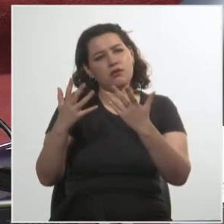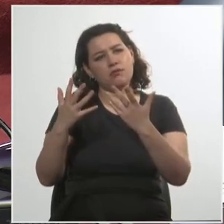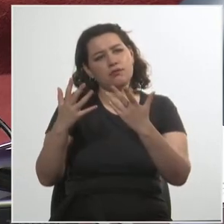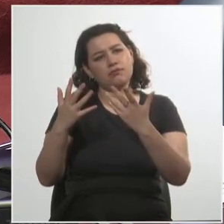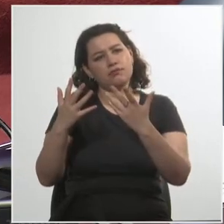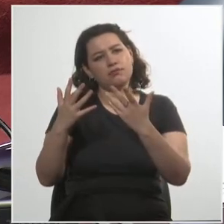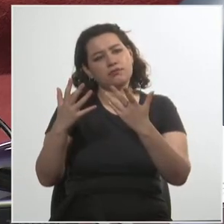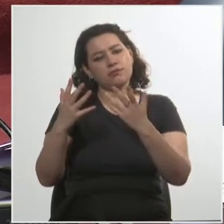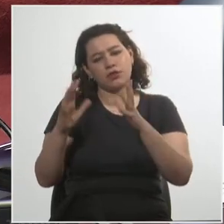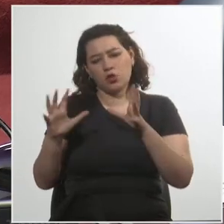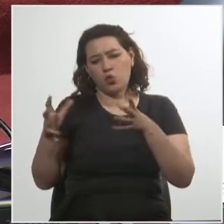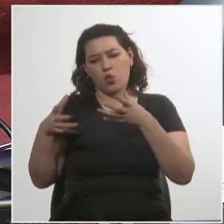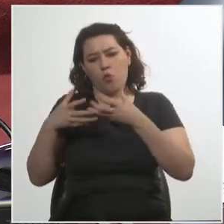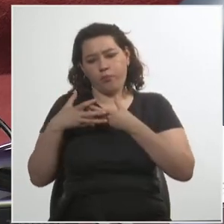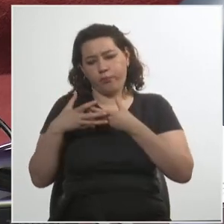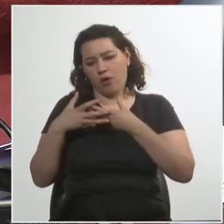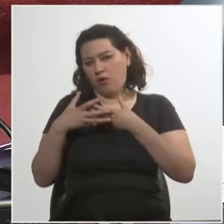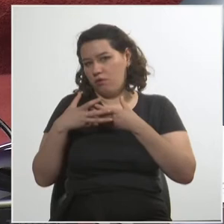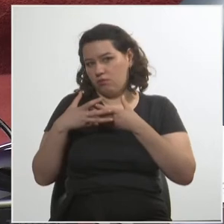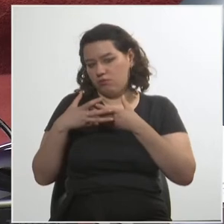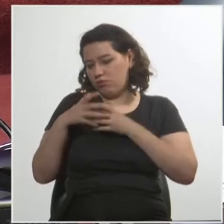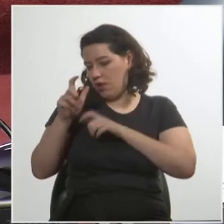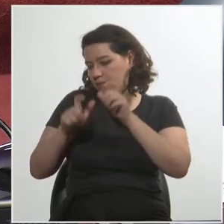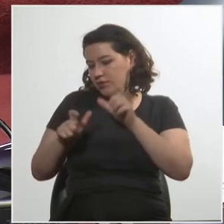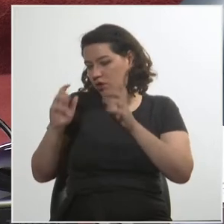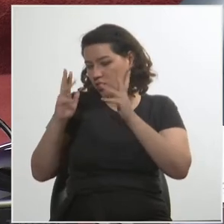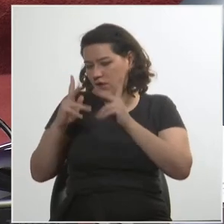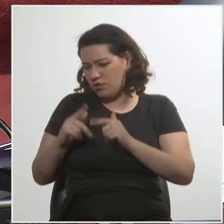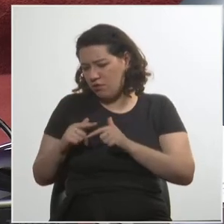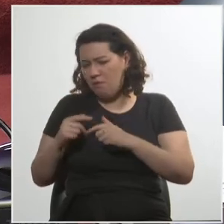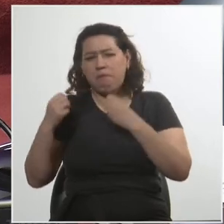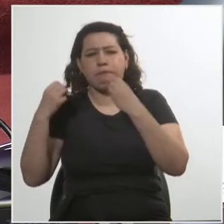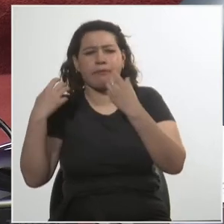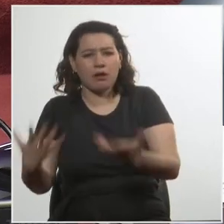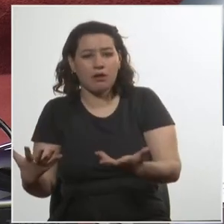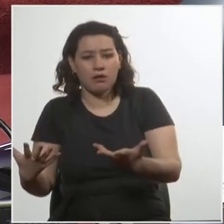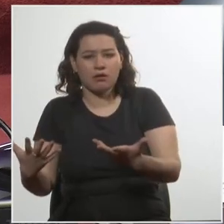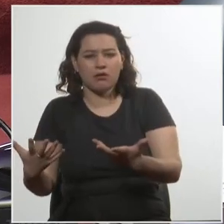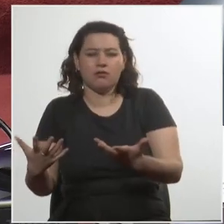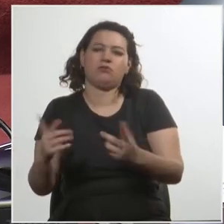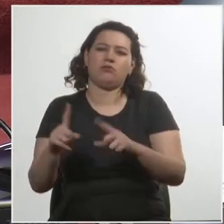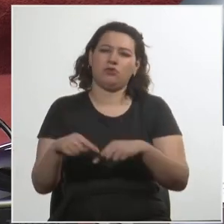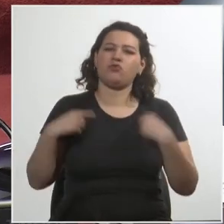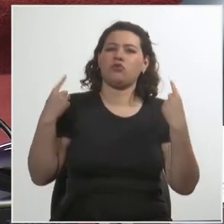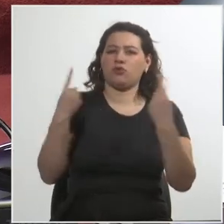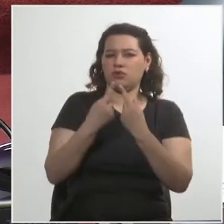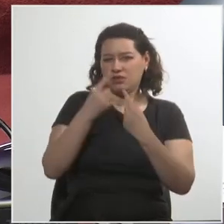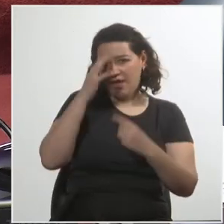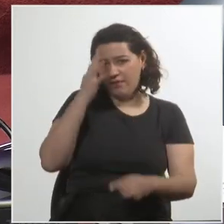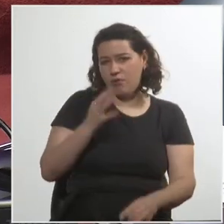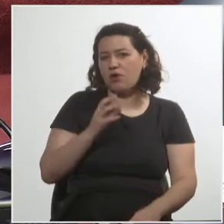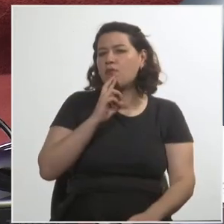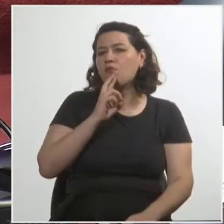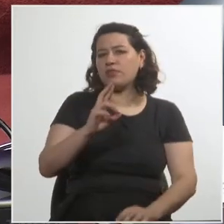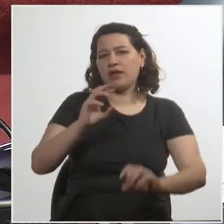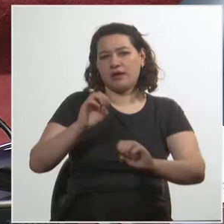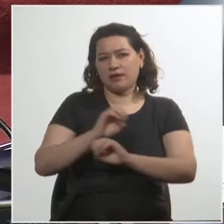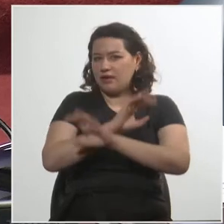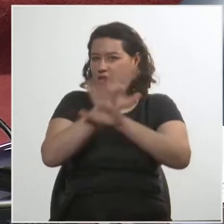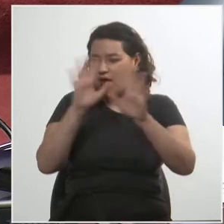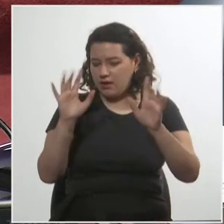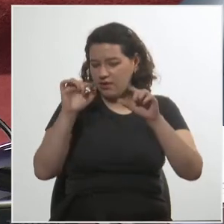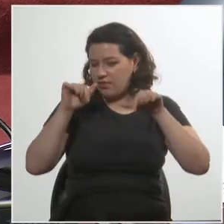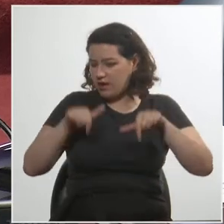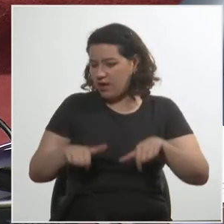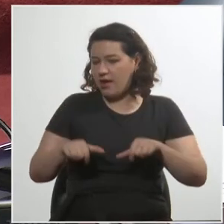de grupos privados y esa respuesta está clarísima en una decisión que también tomó el